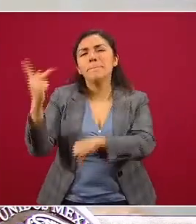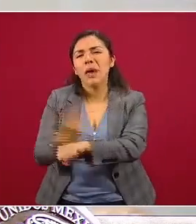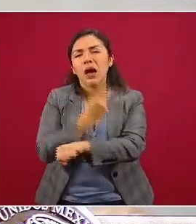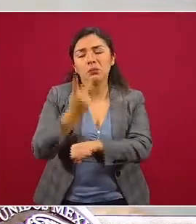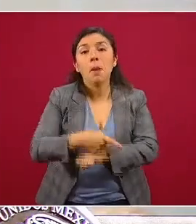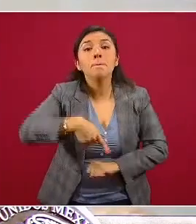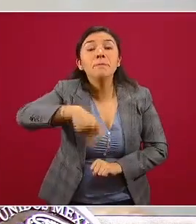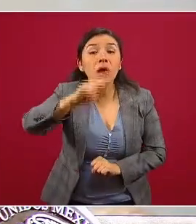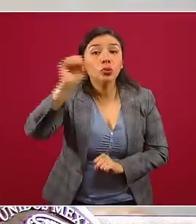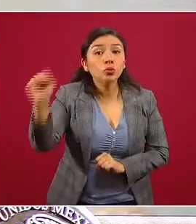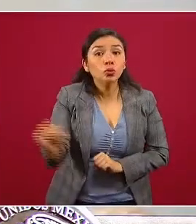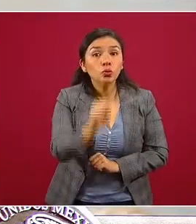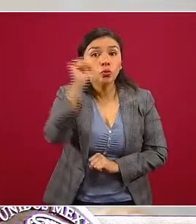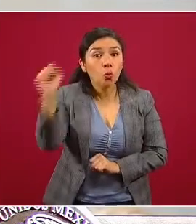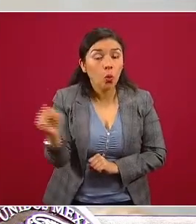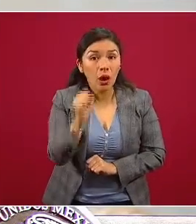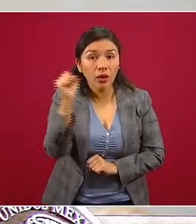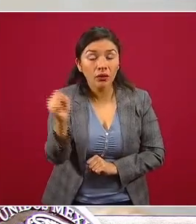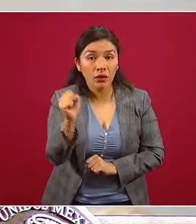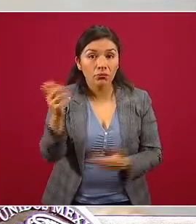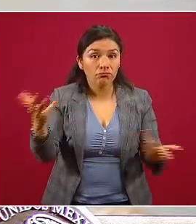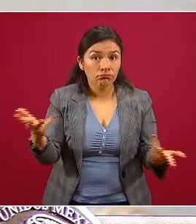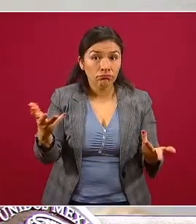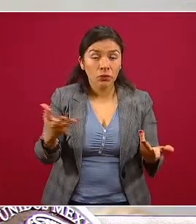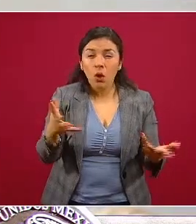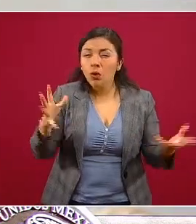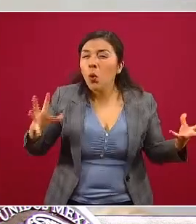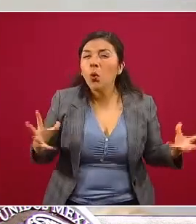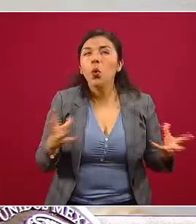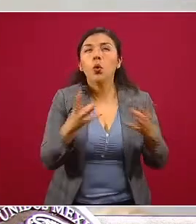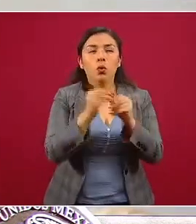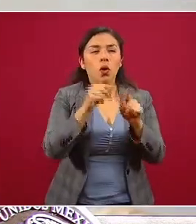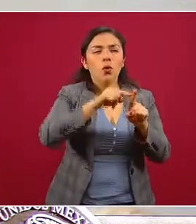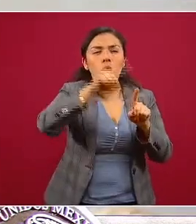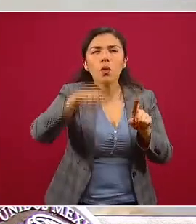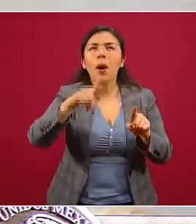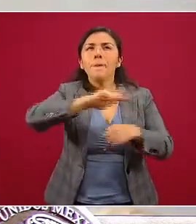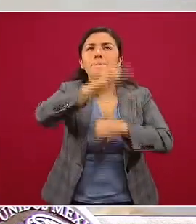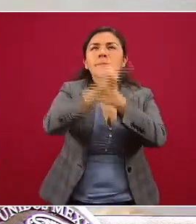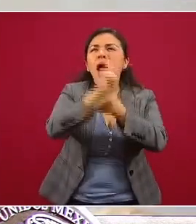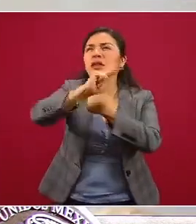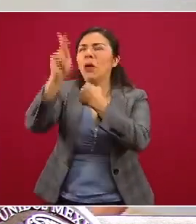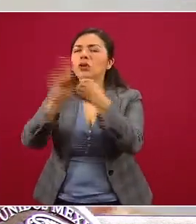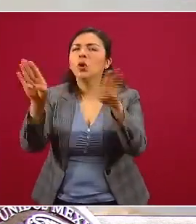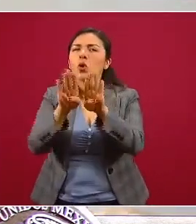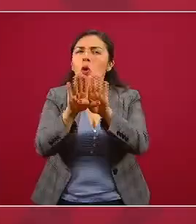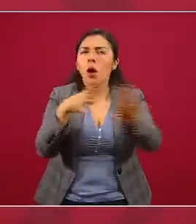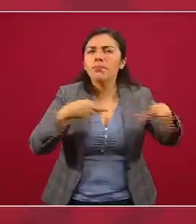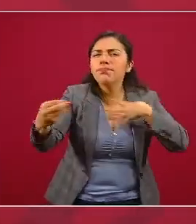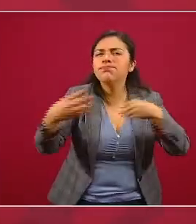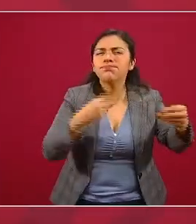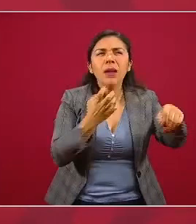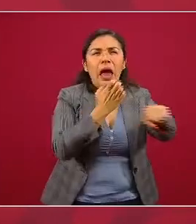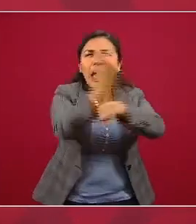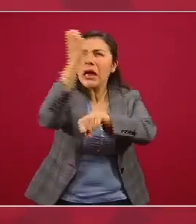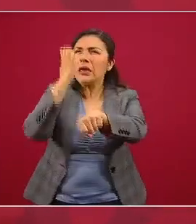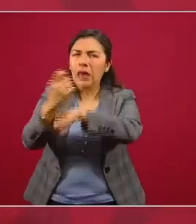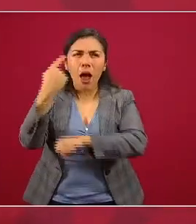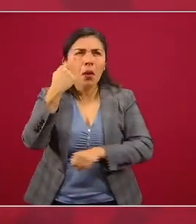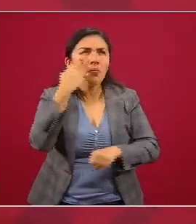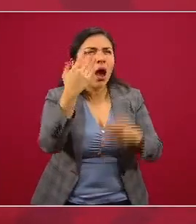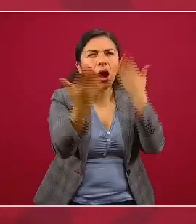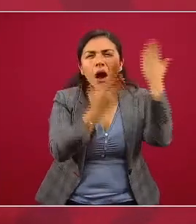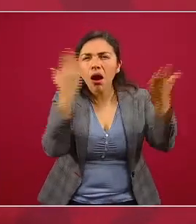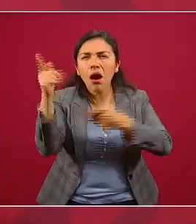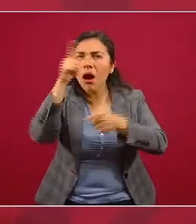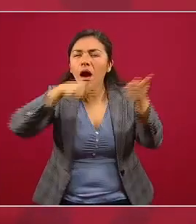Pero afortunadamente, el conjunto de las curvas epidémicas del país, si las vemos estado por estado, tenemos